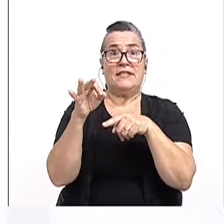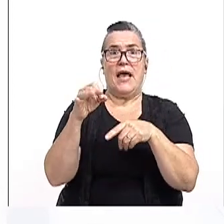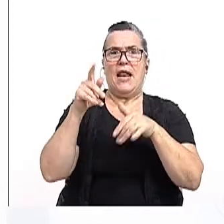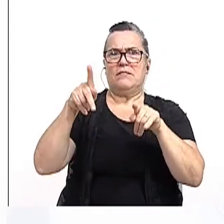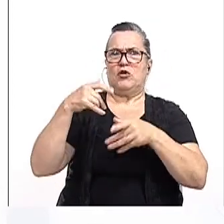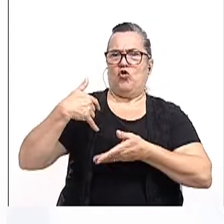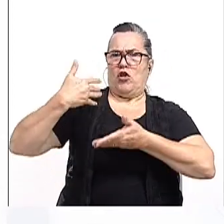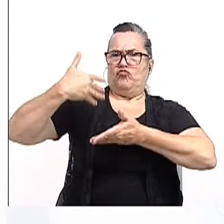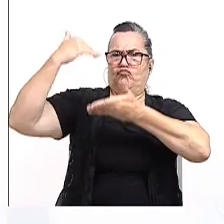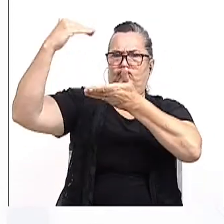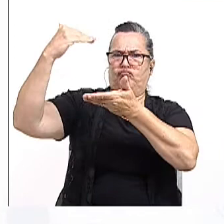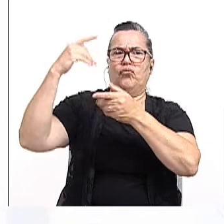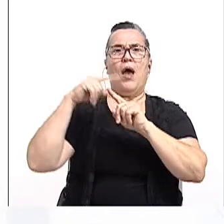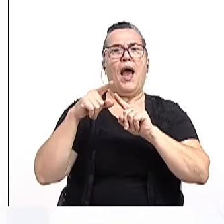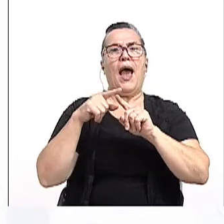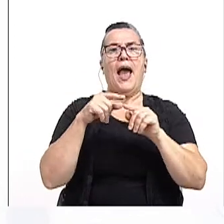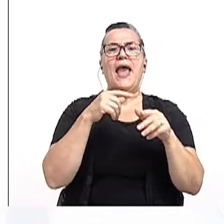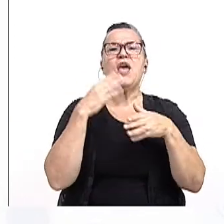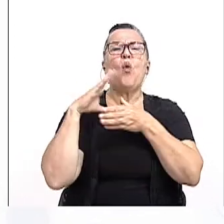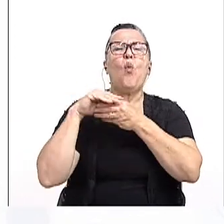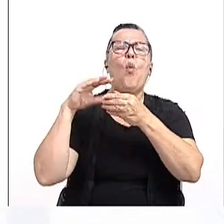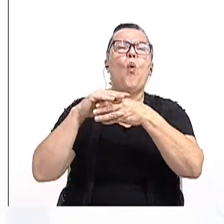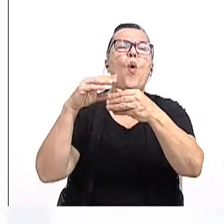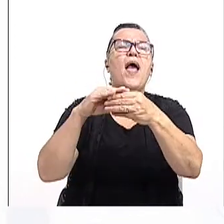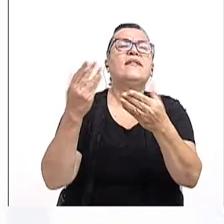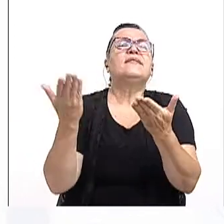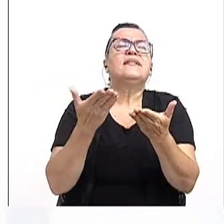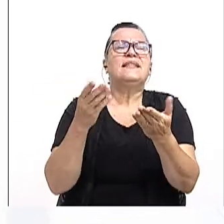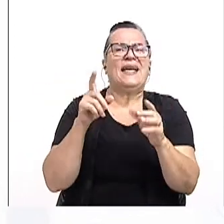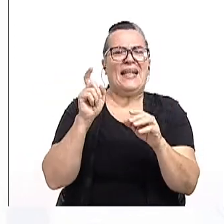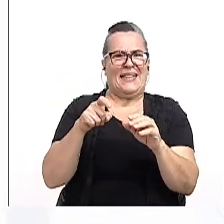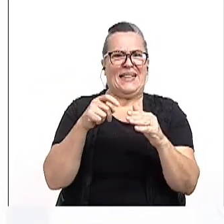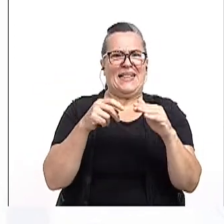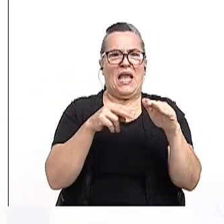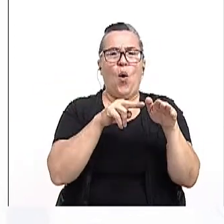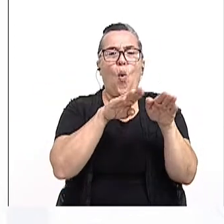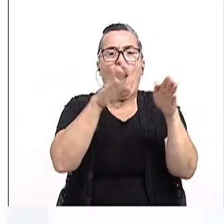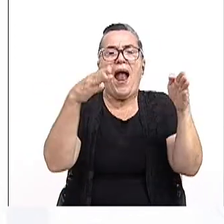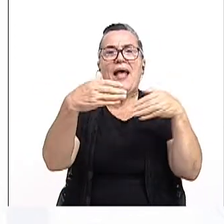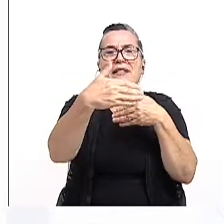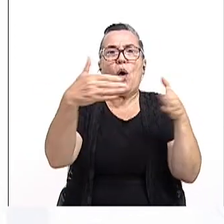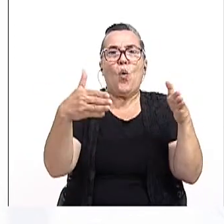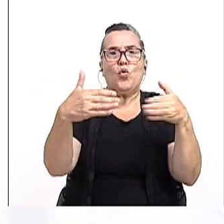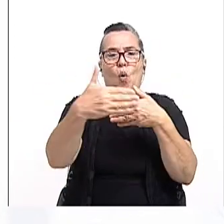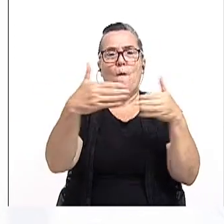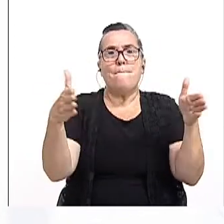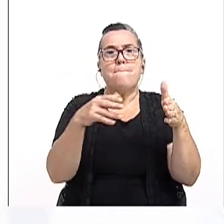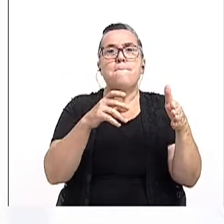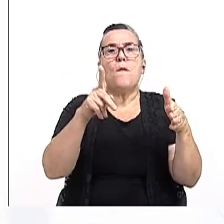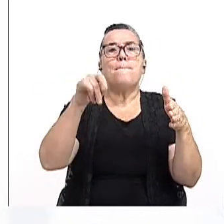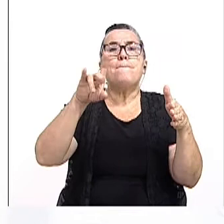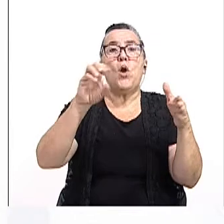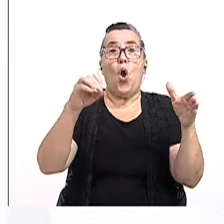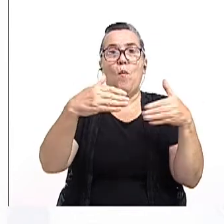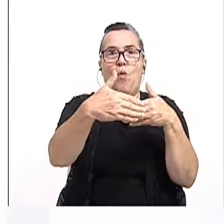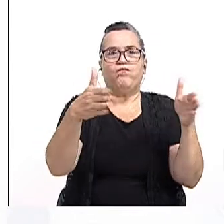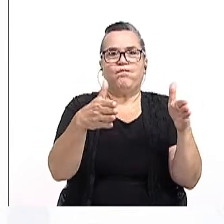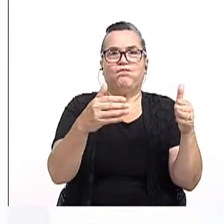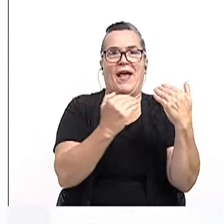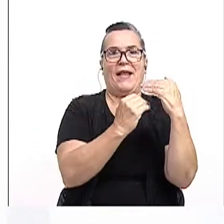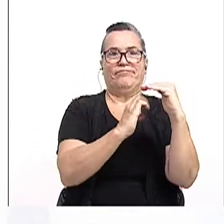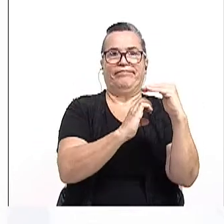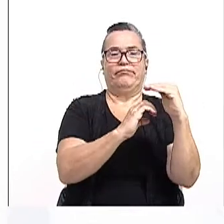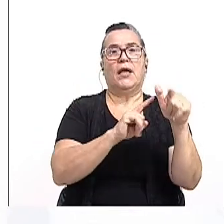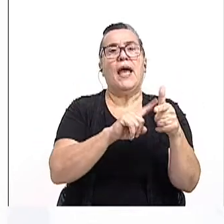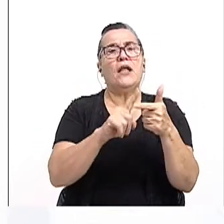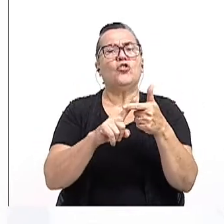ilustres, y según cuentan las crónicas de la época, hubo que confeccionarle un ataúd con paredes de plomo. Los Curie vivieron toda su vida